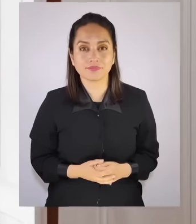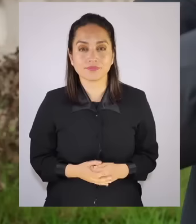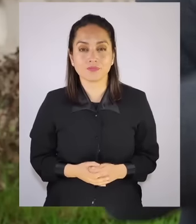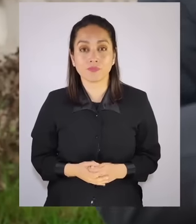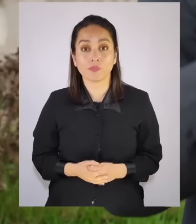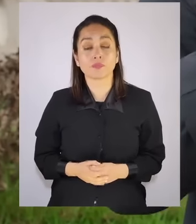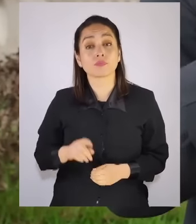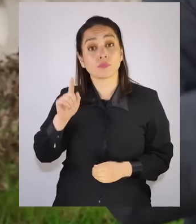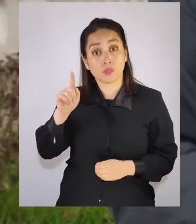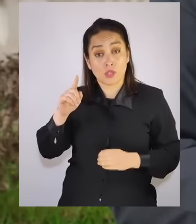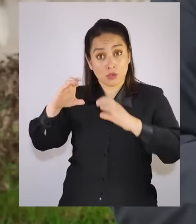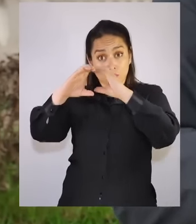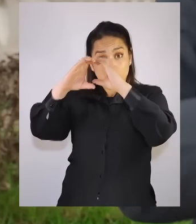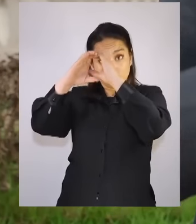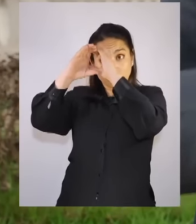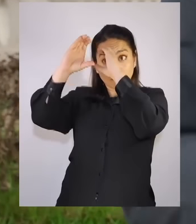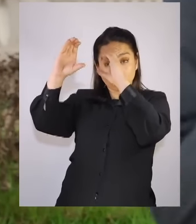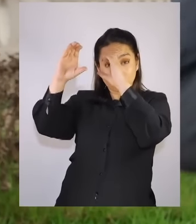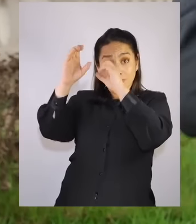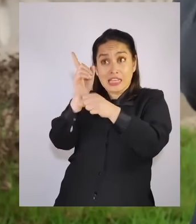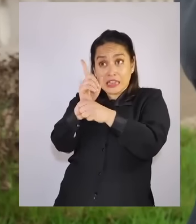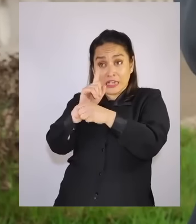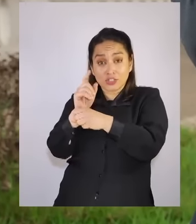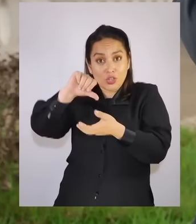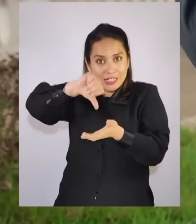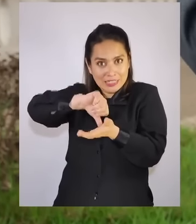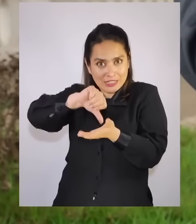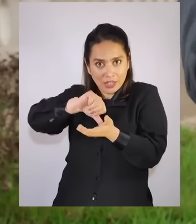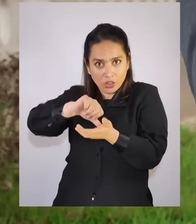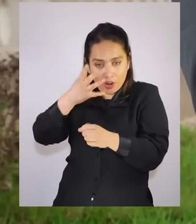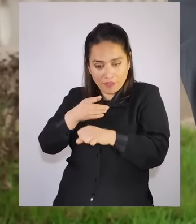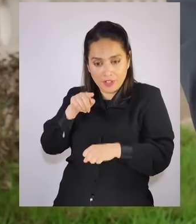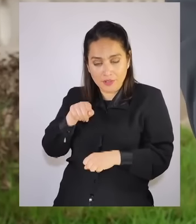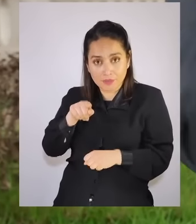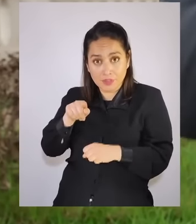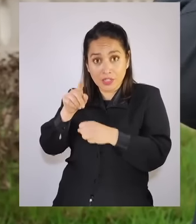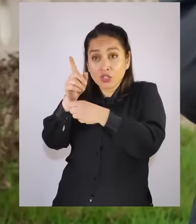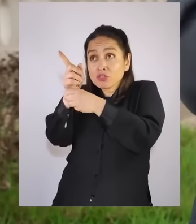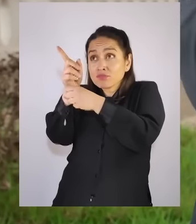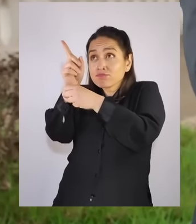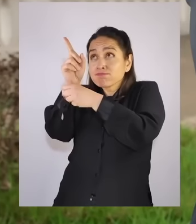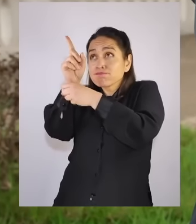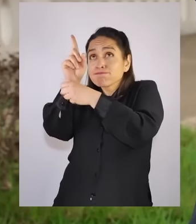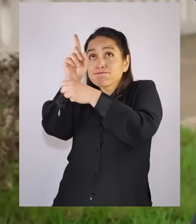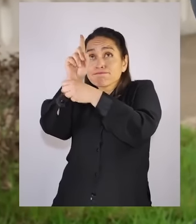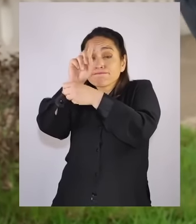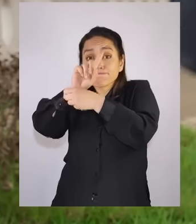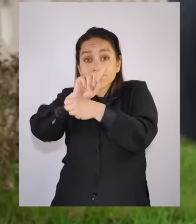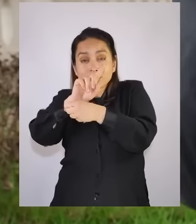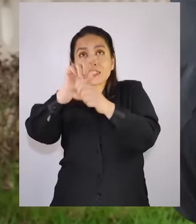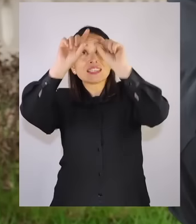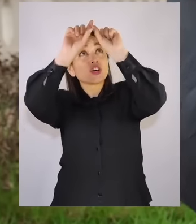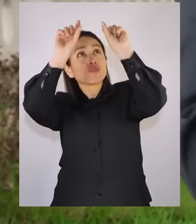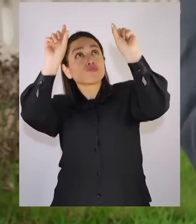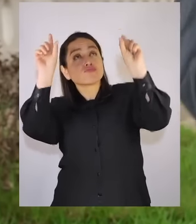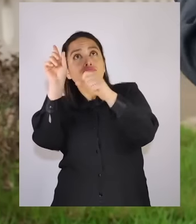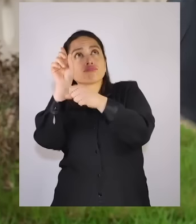Se instalaba el telescopio de tránsito en el centro, el telescopio giraba y este corte